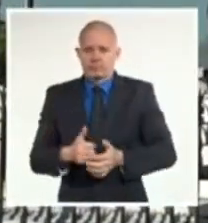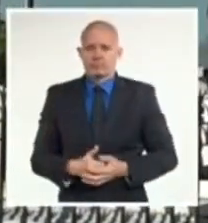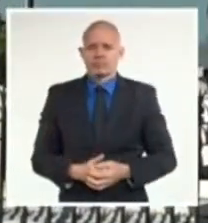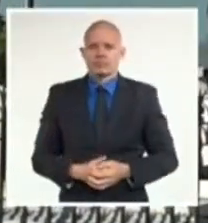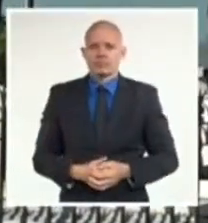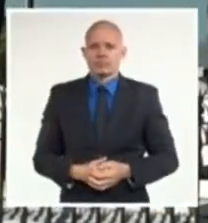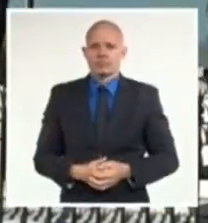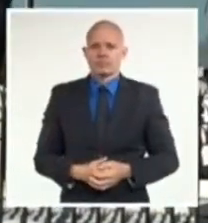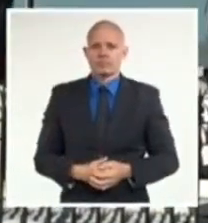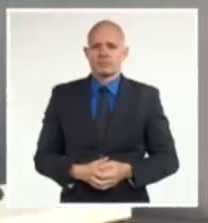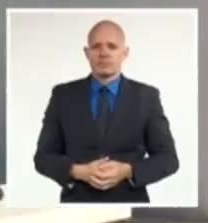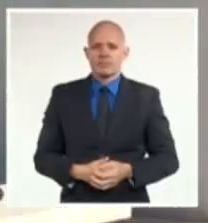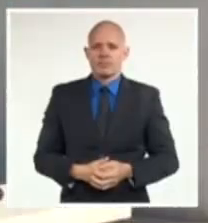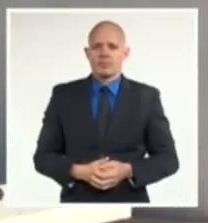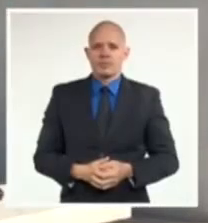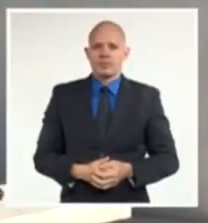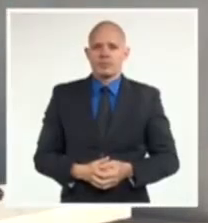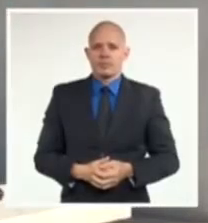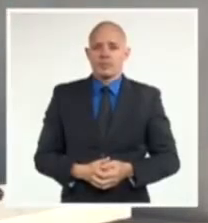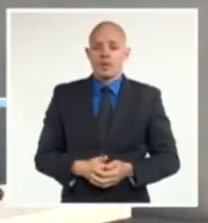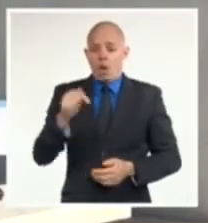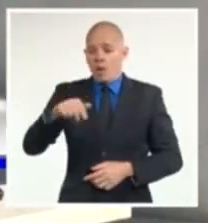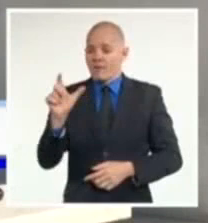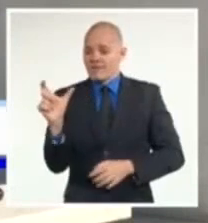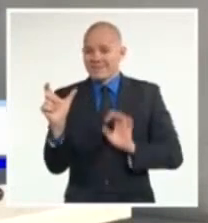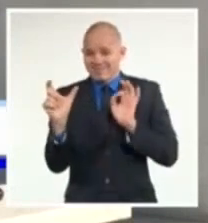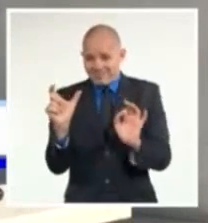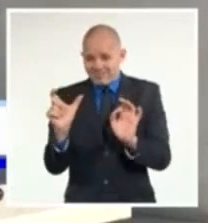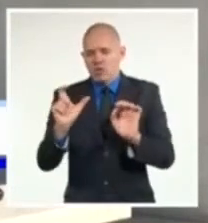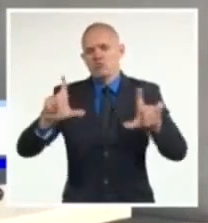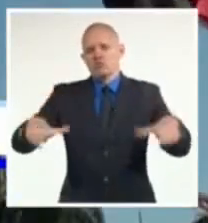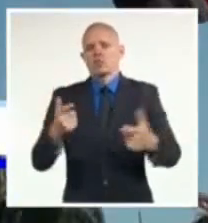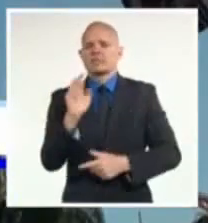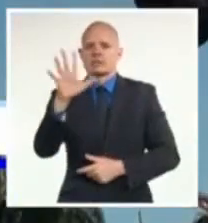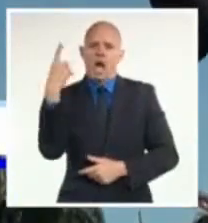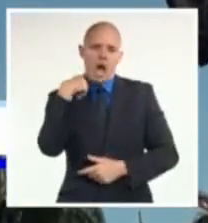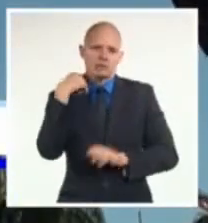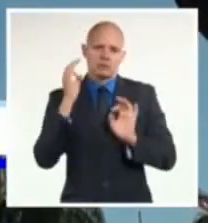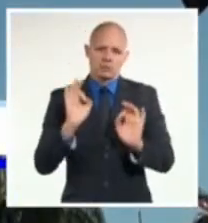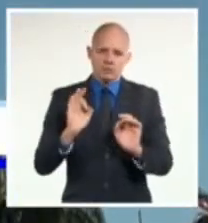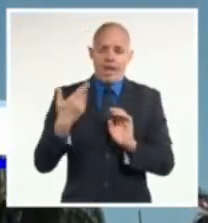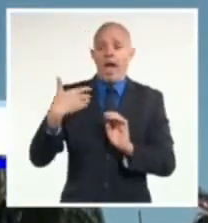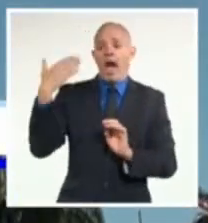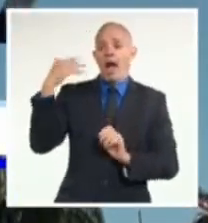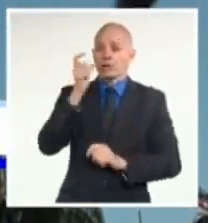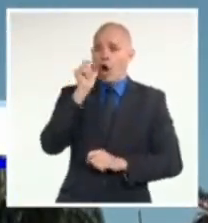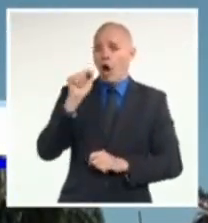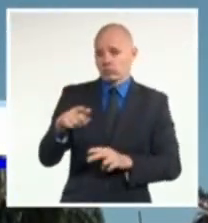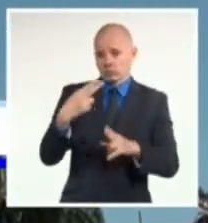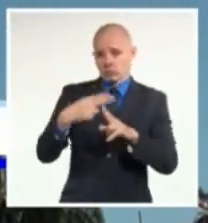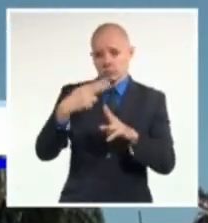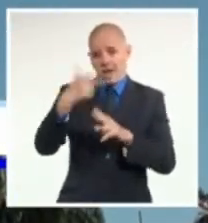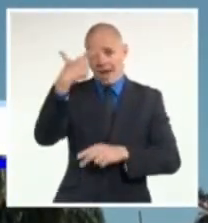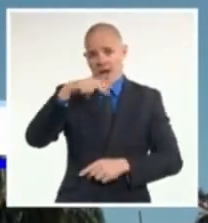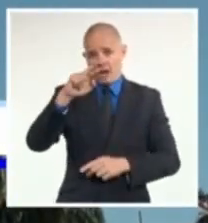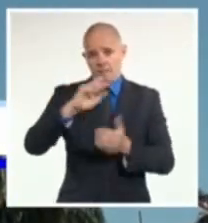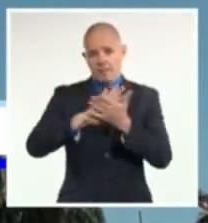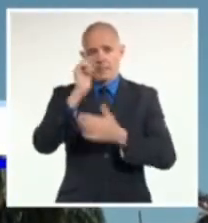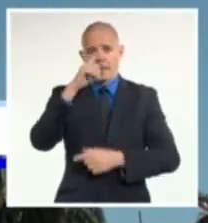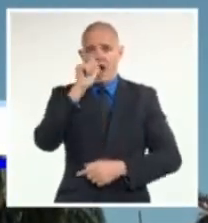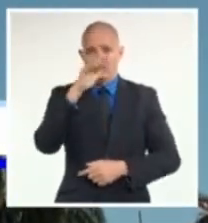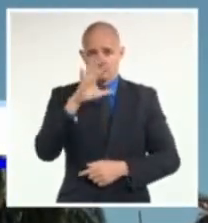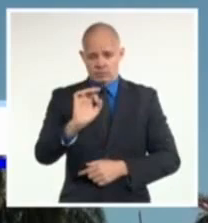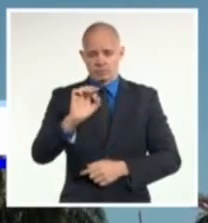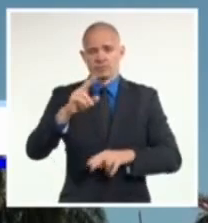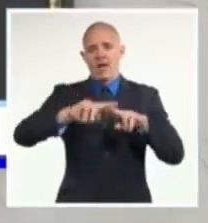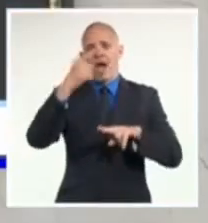Justo el día que se cumplen 5 años de su partida física, las cenizas del destacado combatiente revolucionario e intelectual cubano Armando